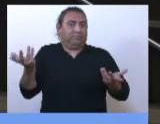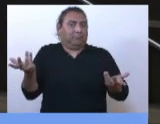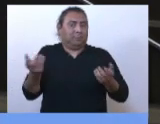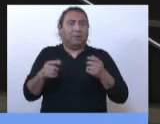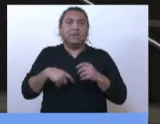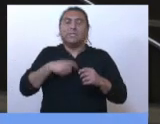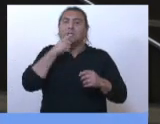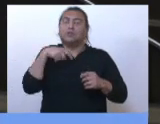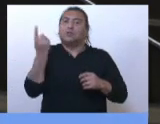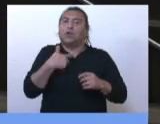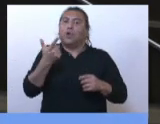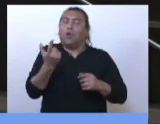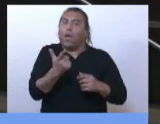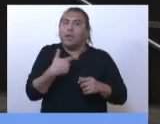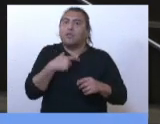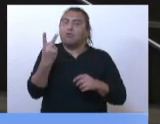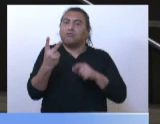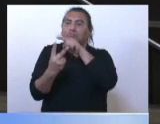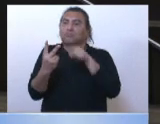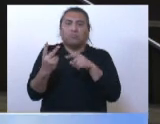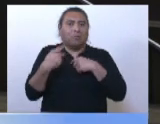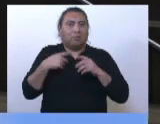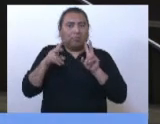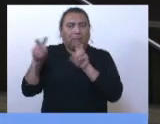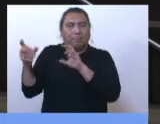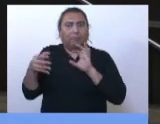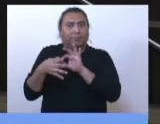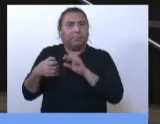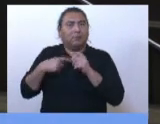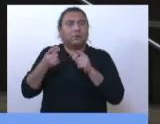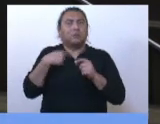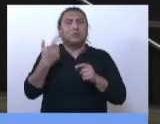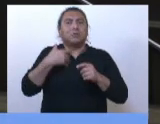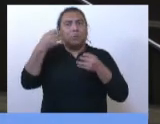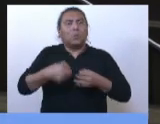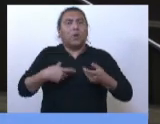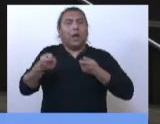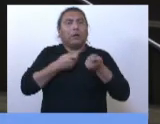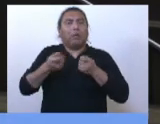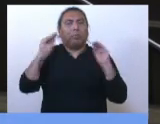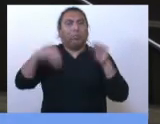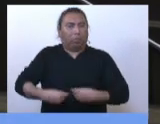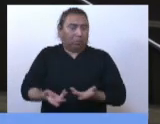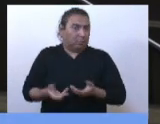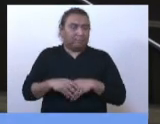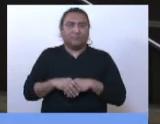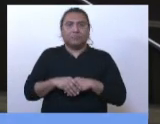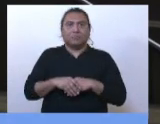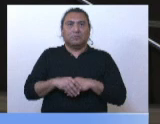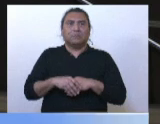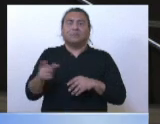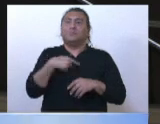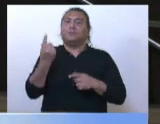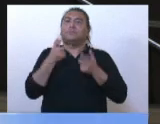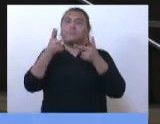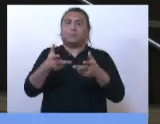en cuenta estos dos factores es muy difícil que un gobierno tenga éxito en su gestión cuando decimos gobernar